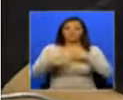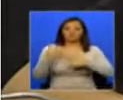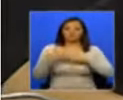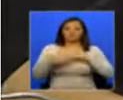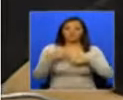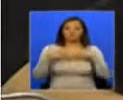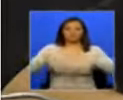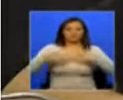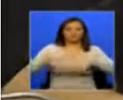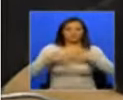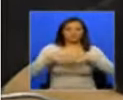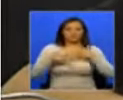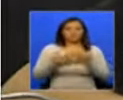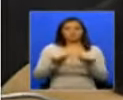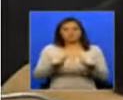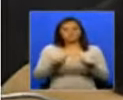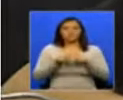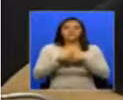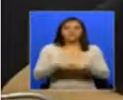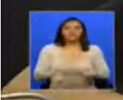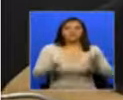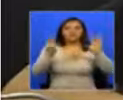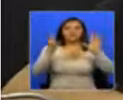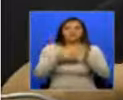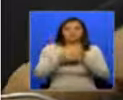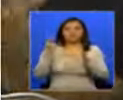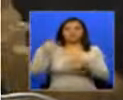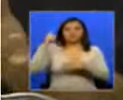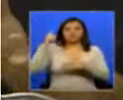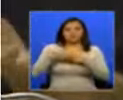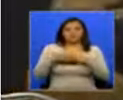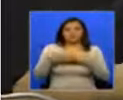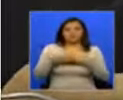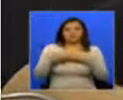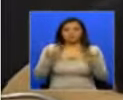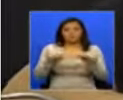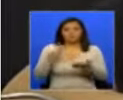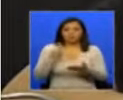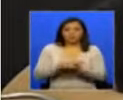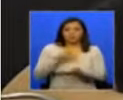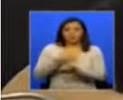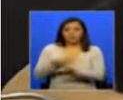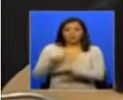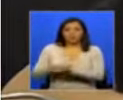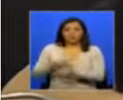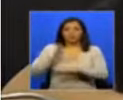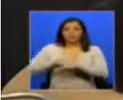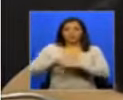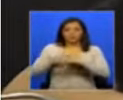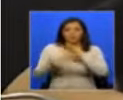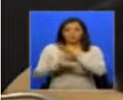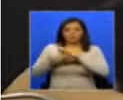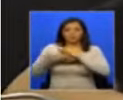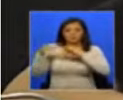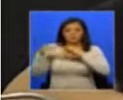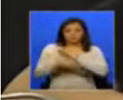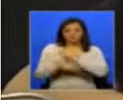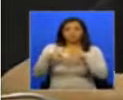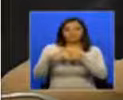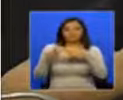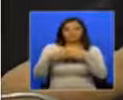importantes. Perdimos más de 7.000 millones de dólares de exportaciones por la caída de precios de crudo y la apreciación del dólar. 7 puntos del